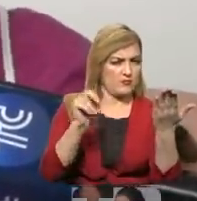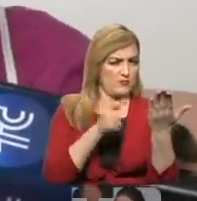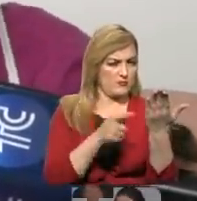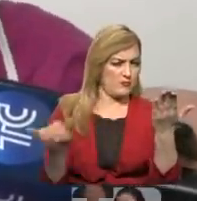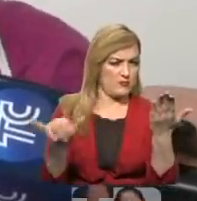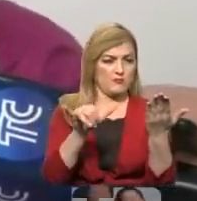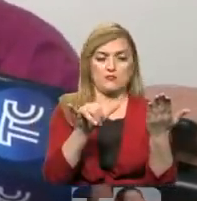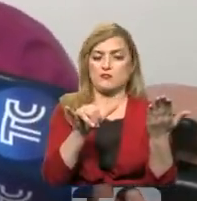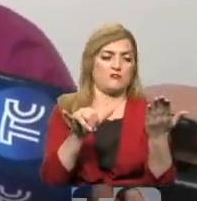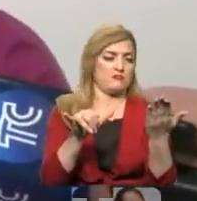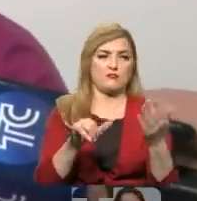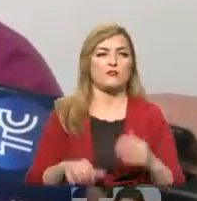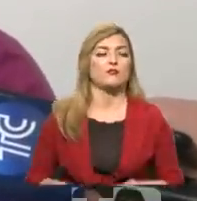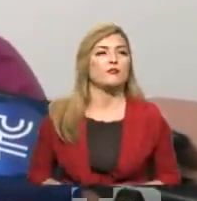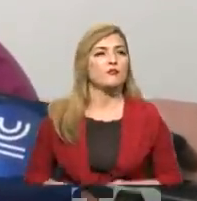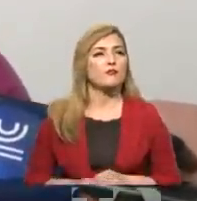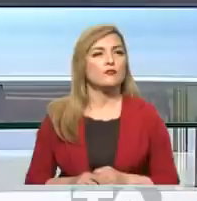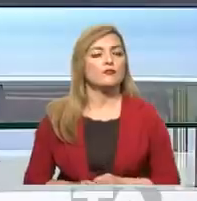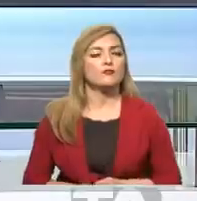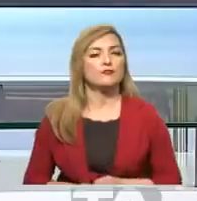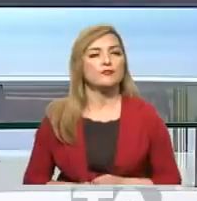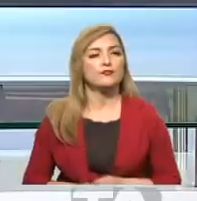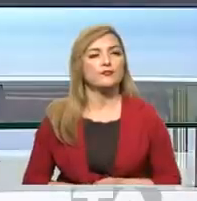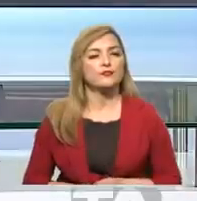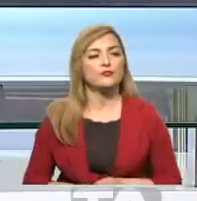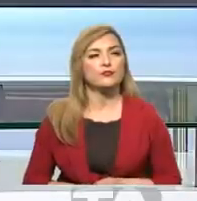electoral en esta lid electoral.